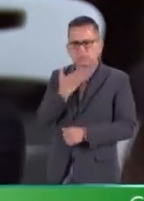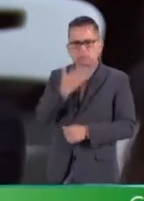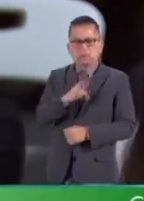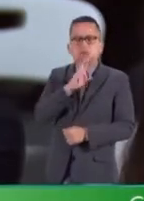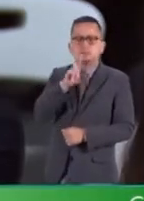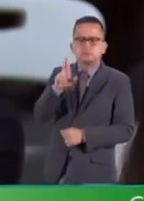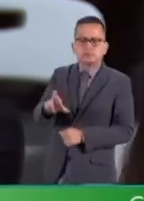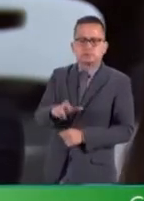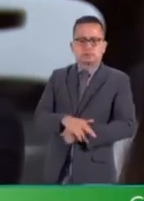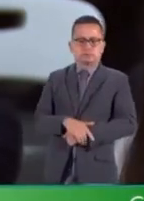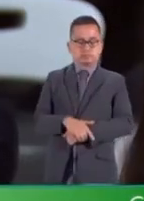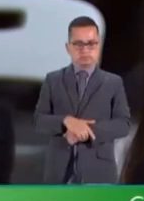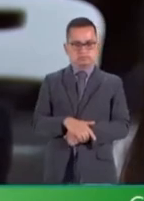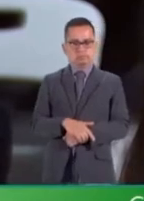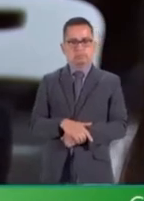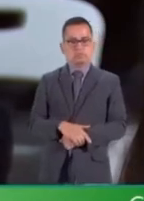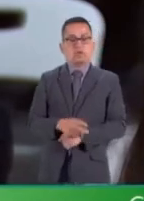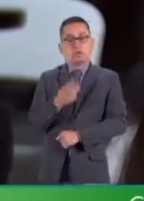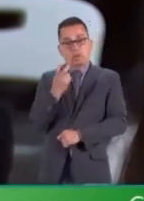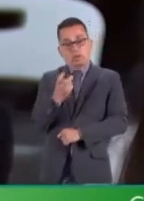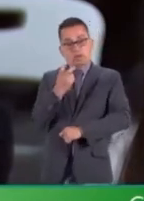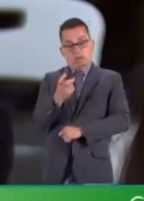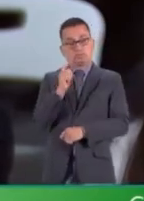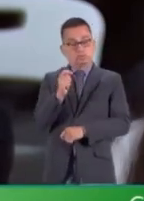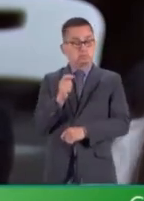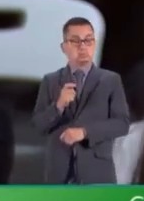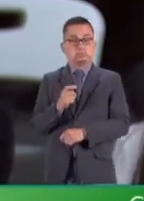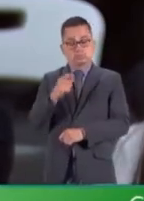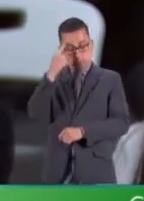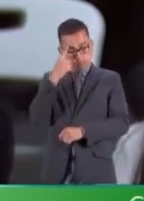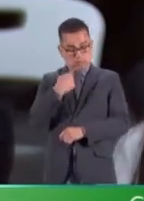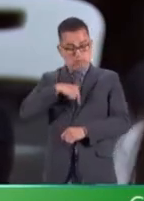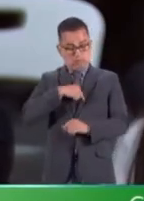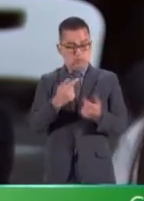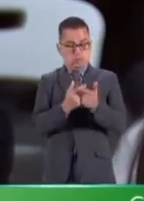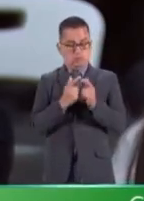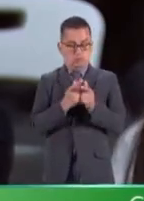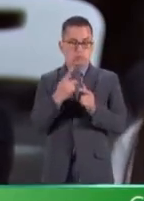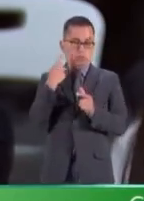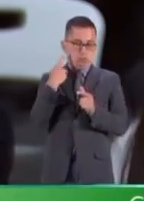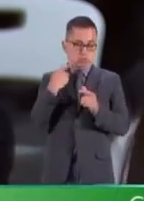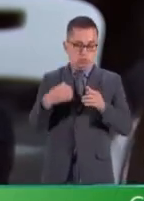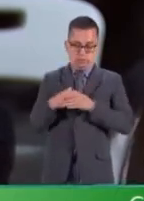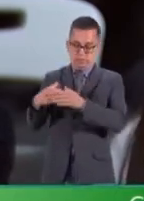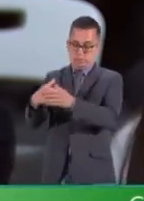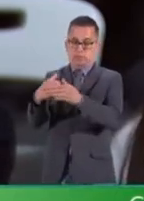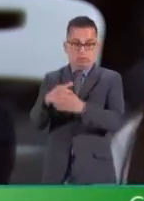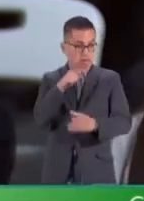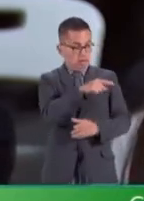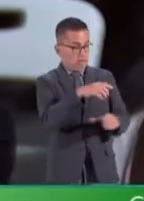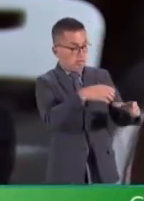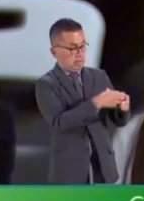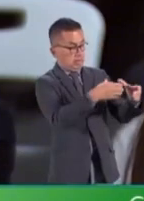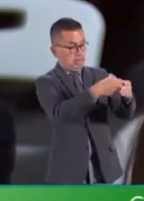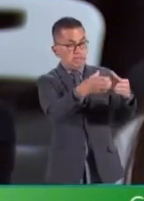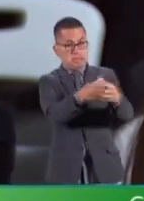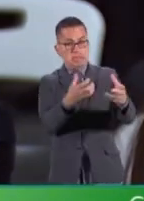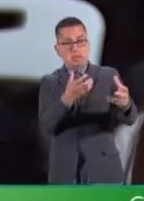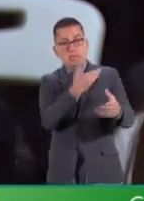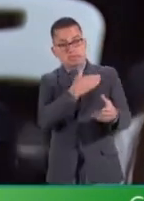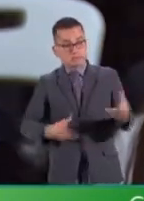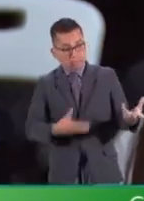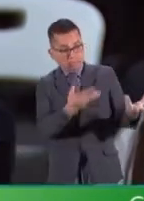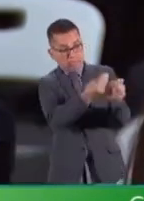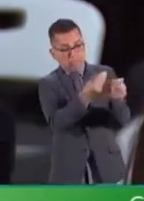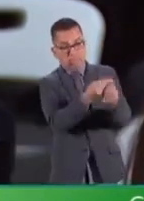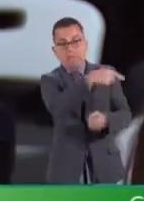respuesta, algo a lo que todos los partidos del oficialismo que quieren hacer esta reforma de último